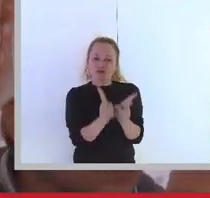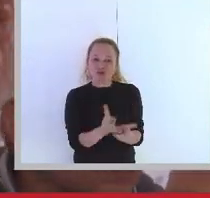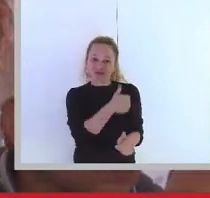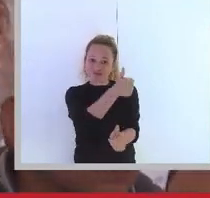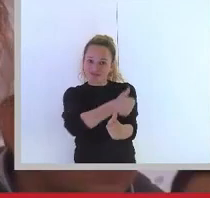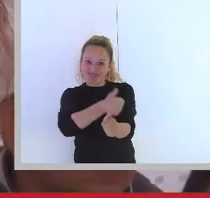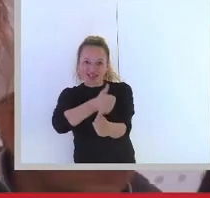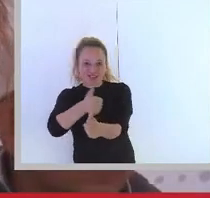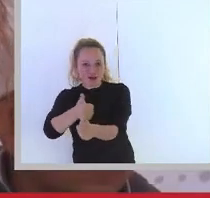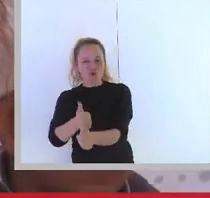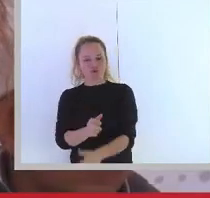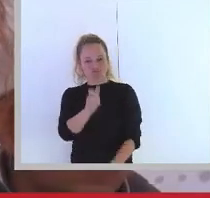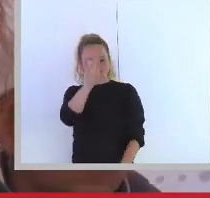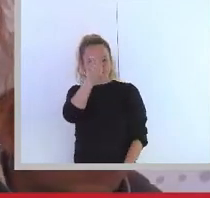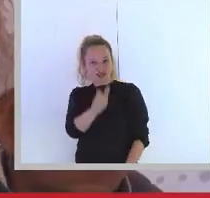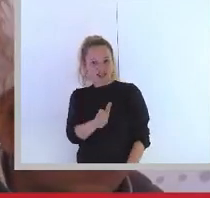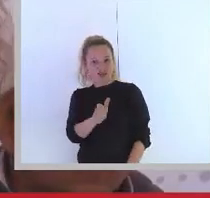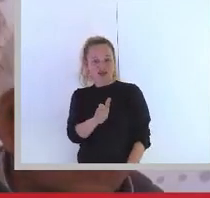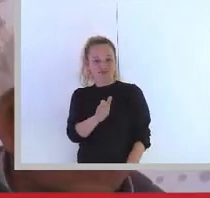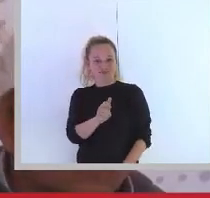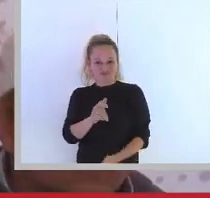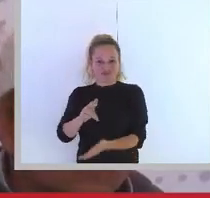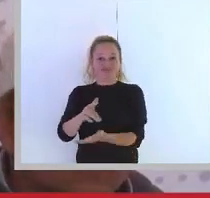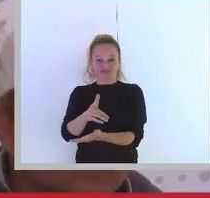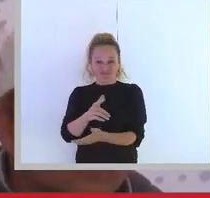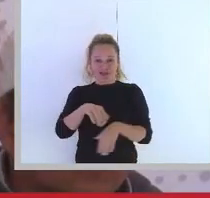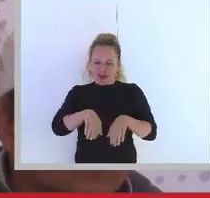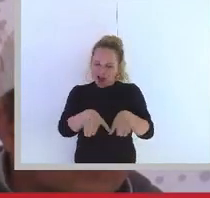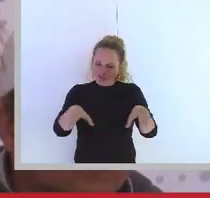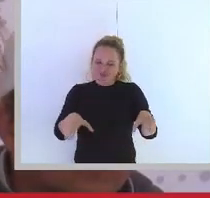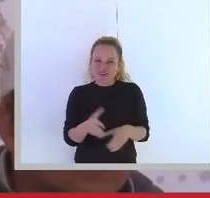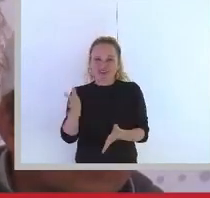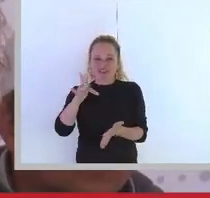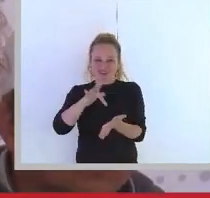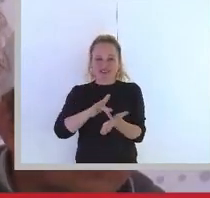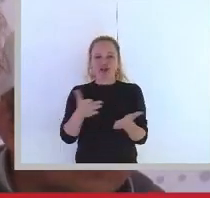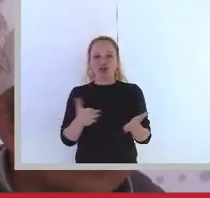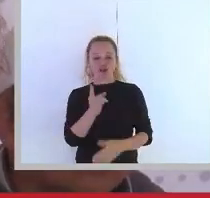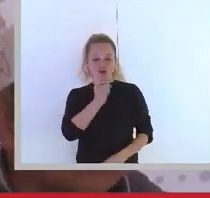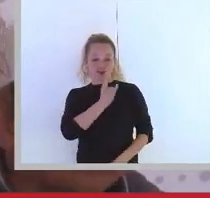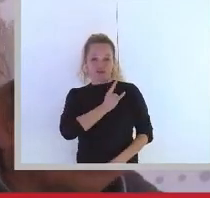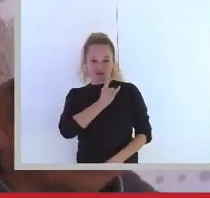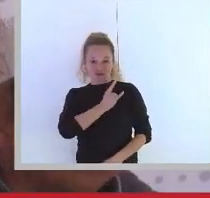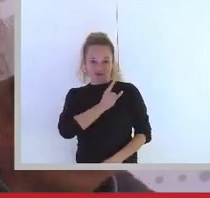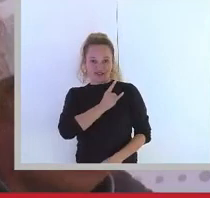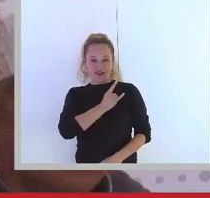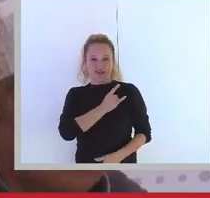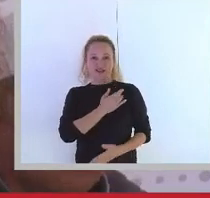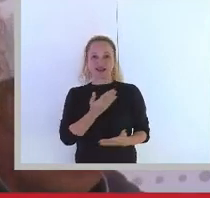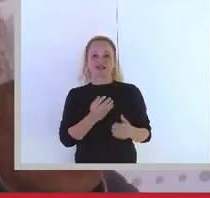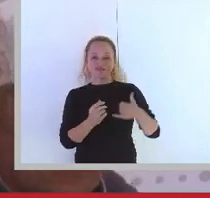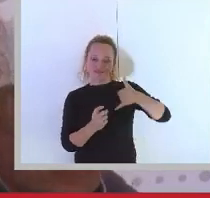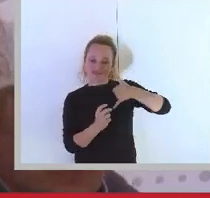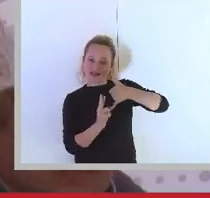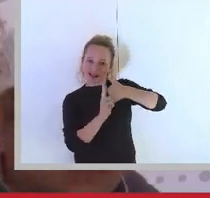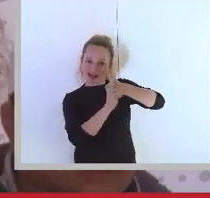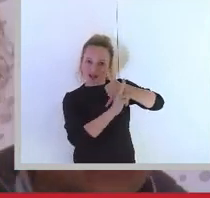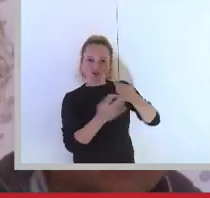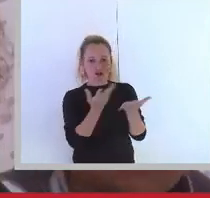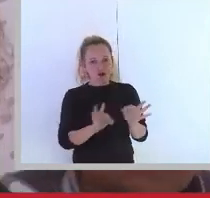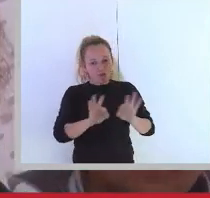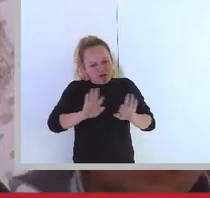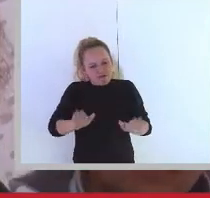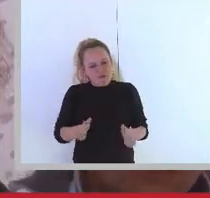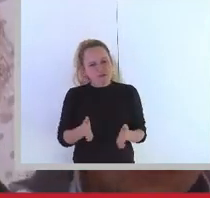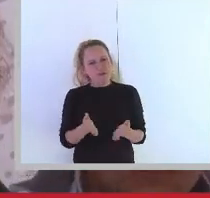estudiante, cada persona que participe en las actividades de las universidades en las regiones, pues sean